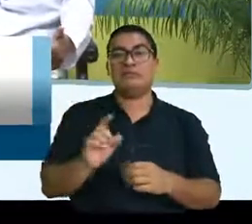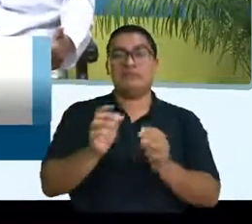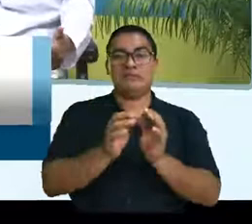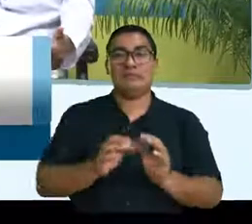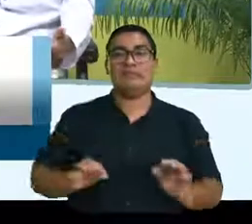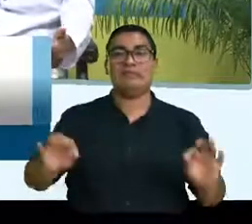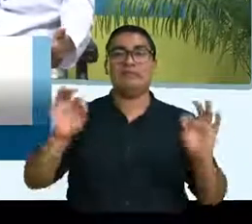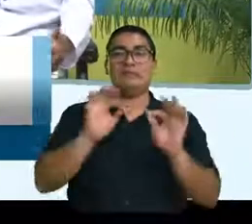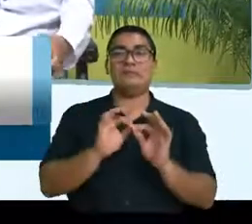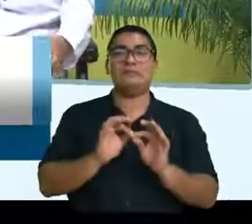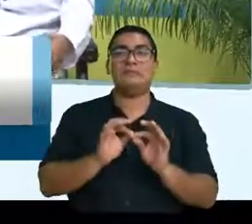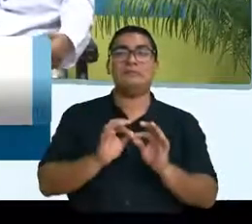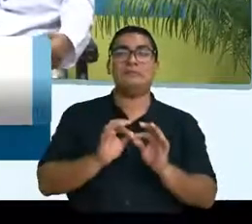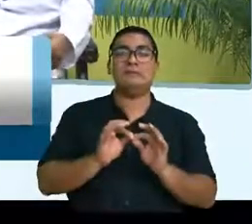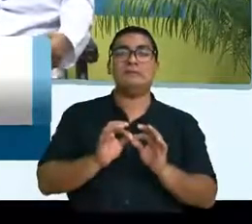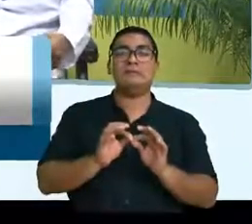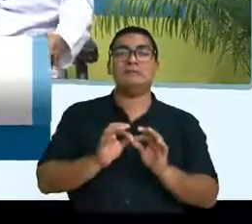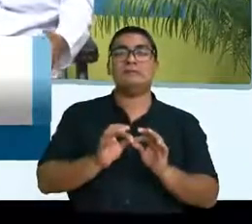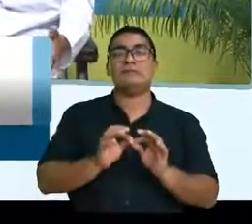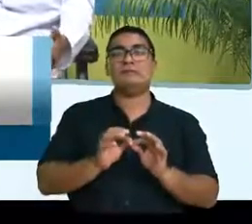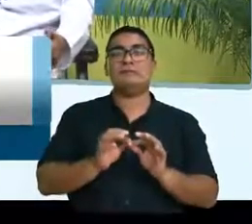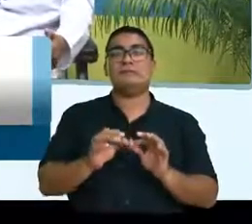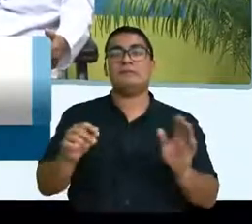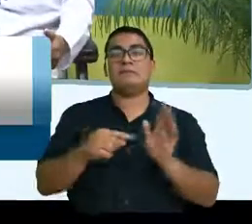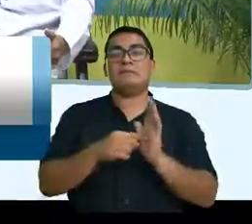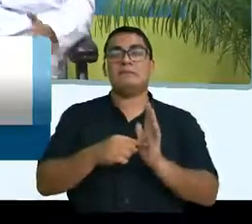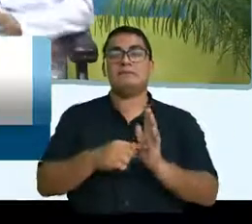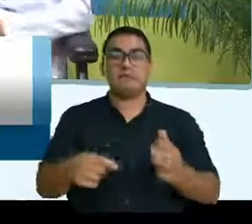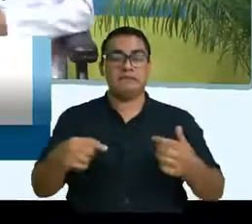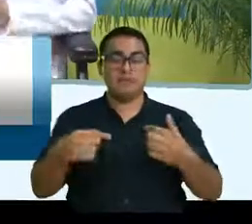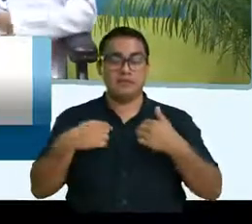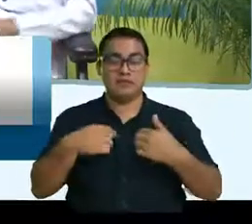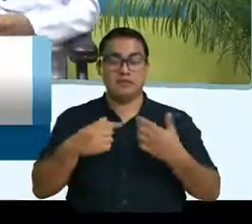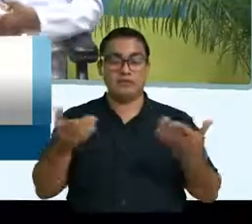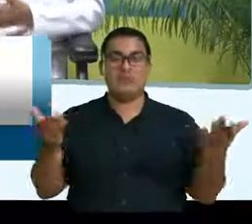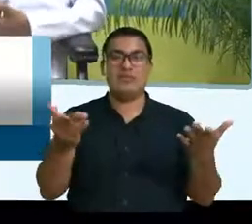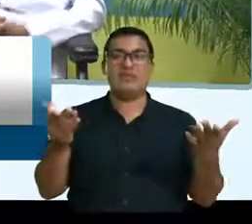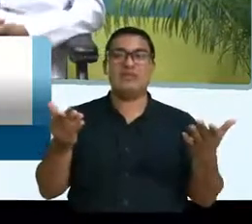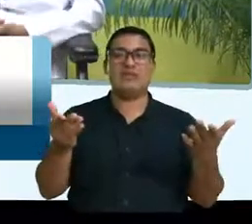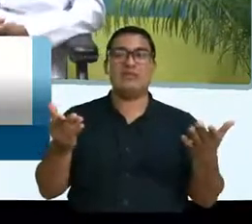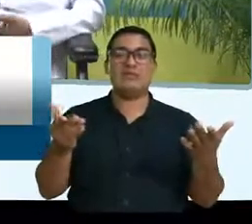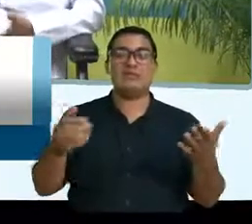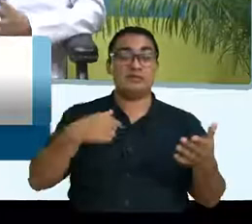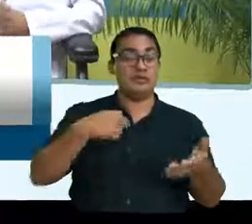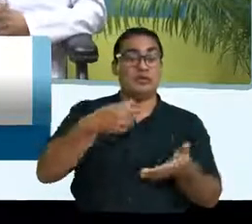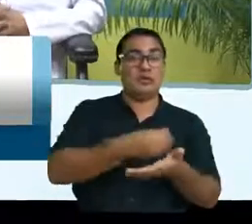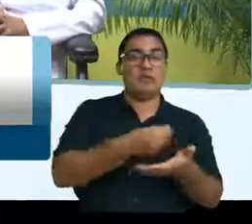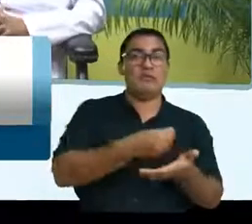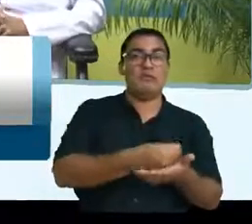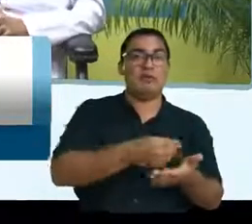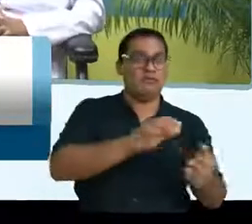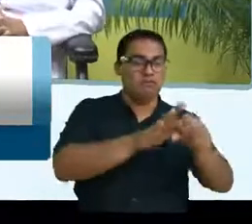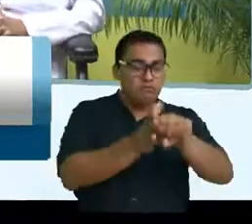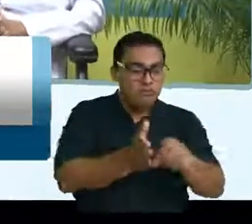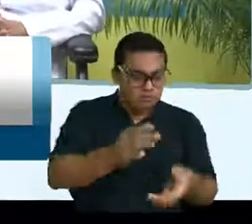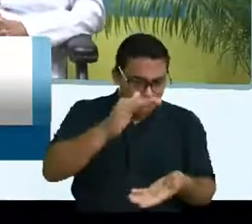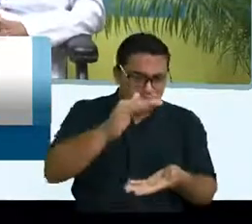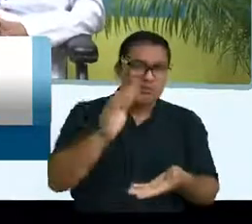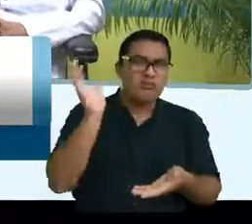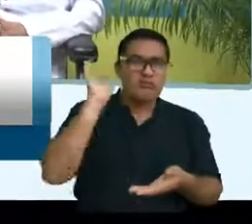ver cuáles son los tics para yo detectar que a lo mejor el alcohol que me compré no es el verdadero alcohol